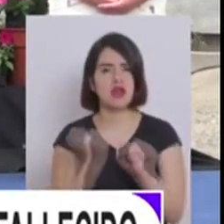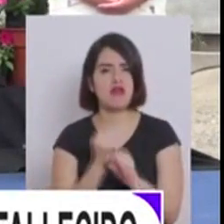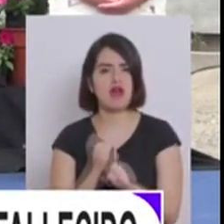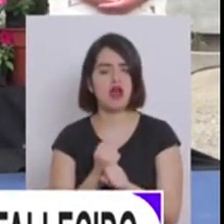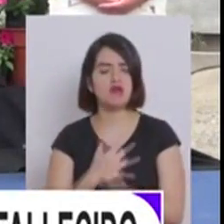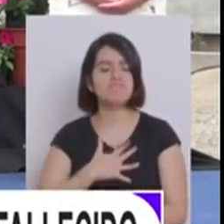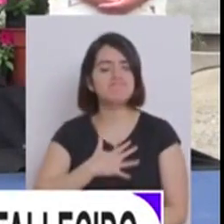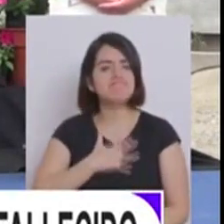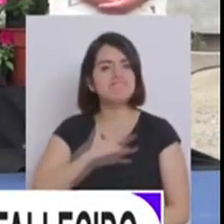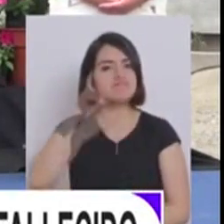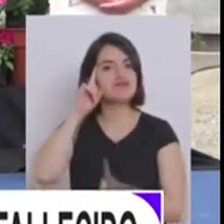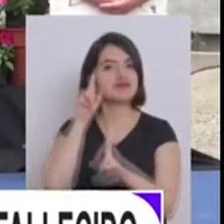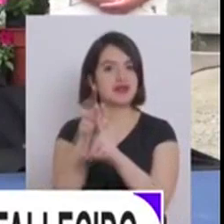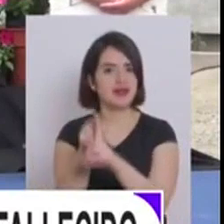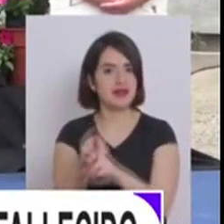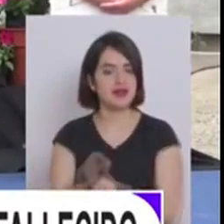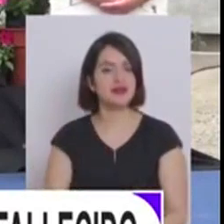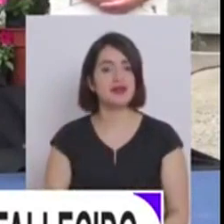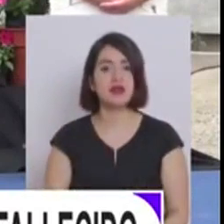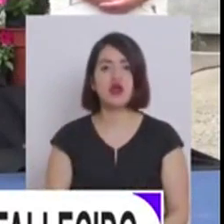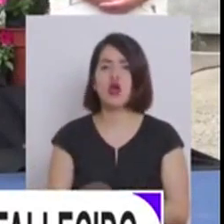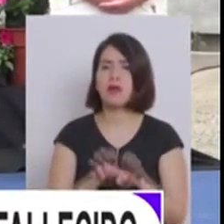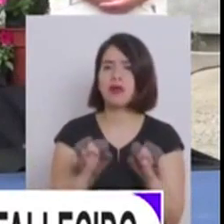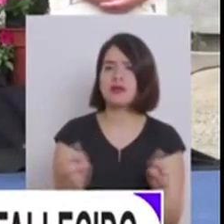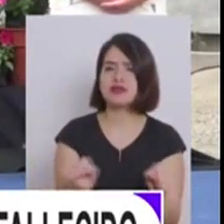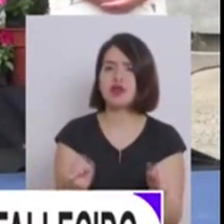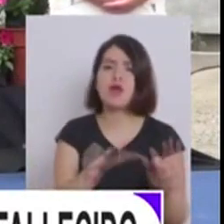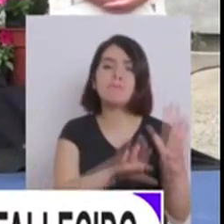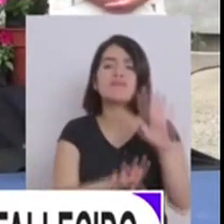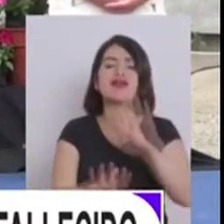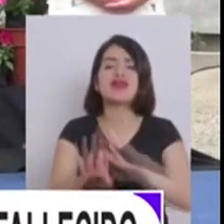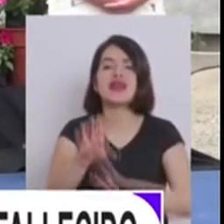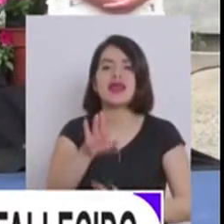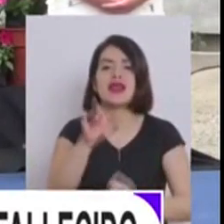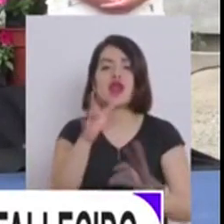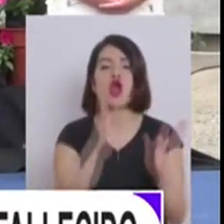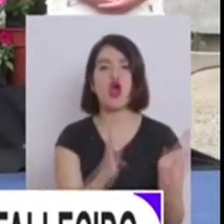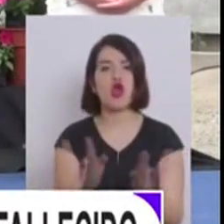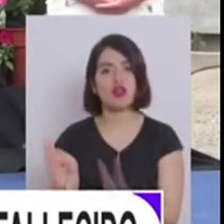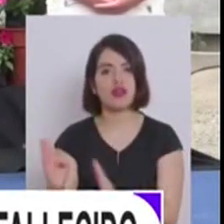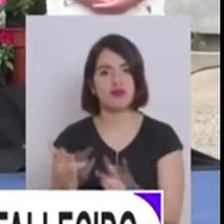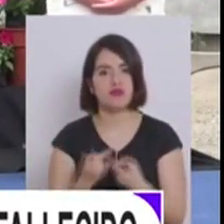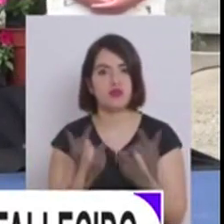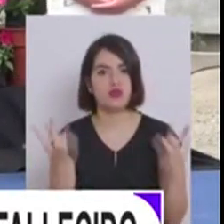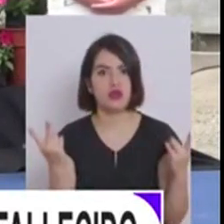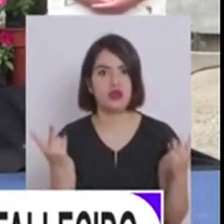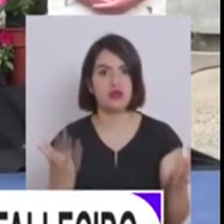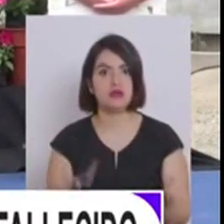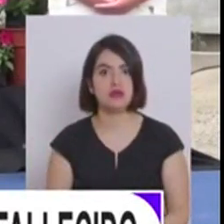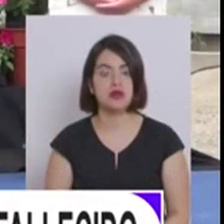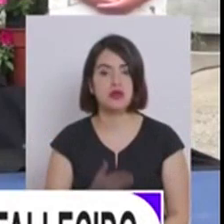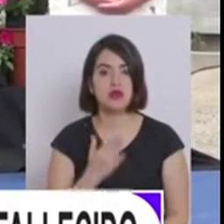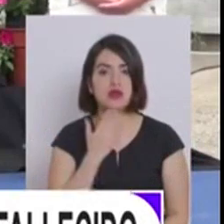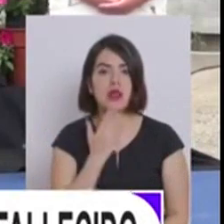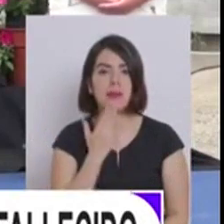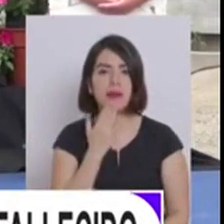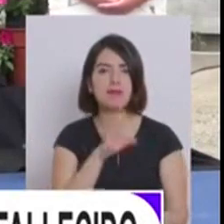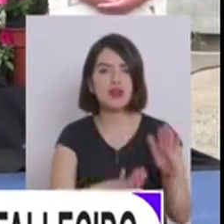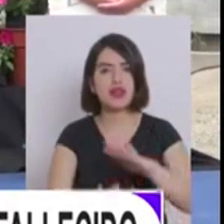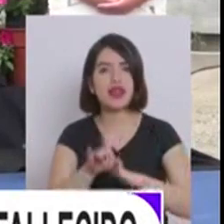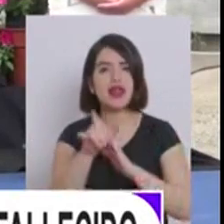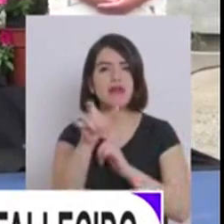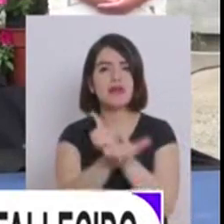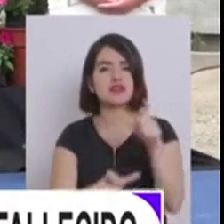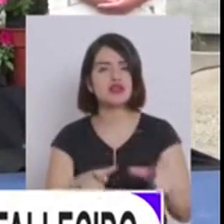vocación. Y ese compromiso y esa vocación es proteger el orden público, proteger la seguridad de los